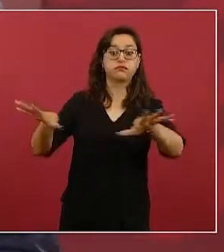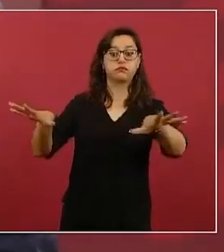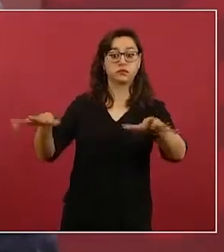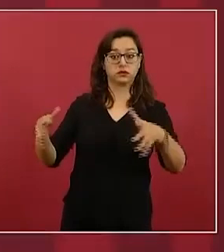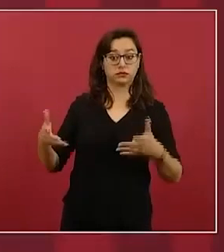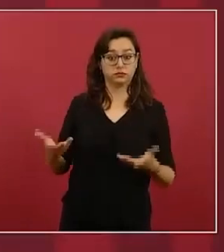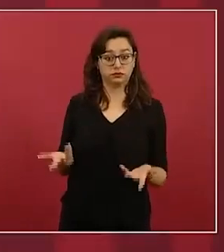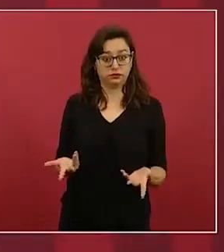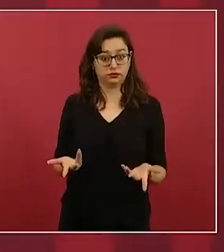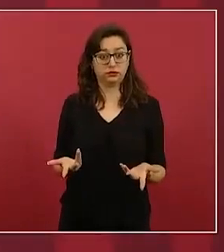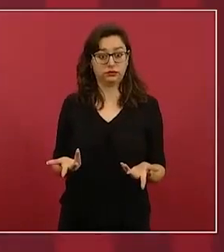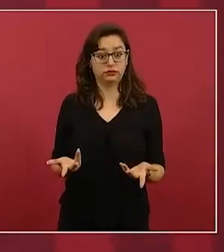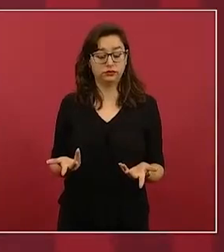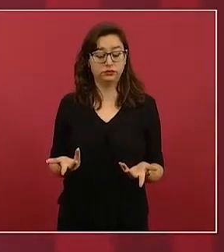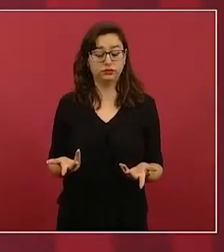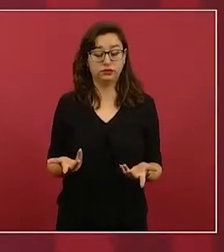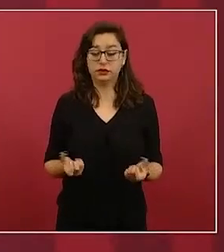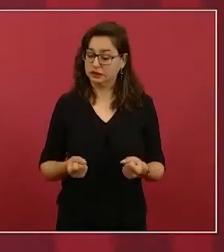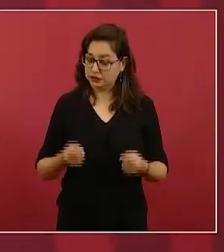por